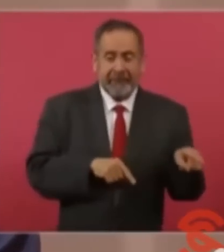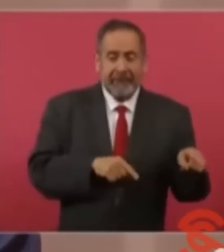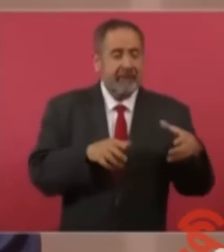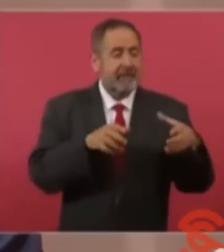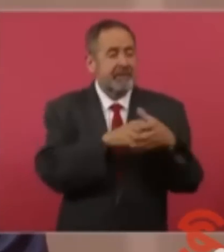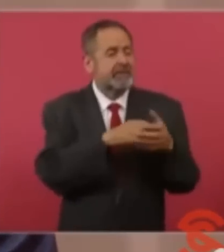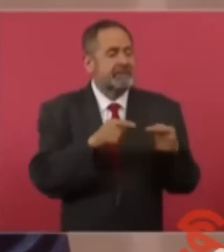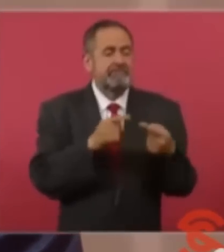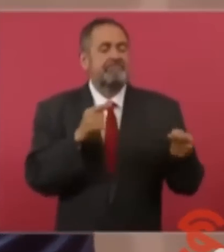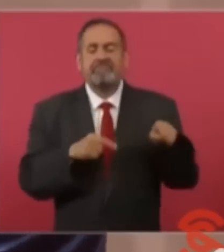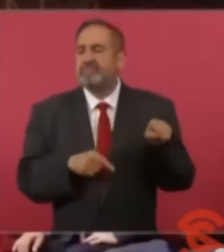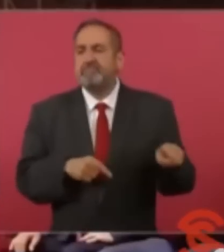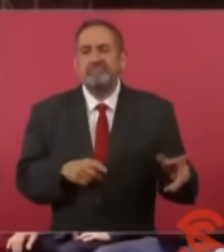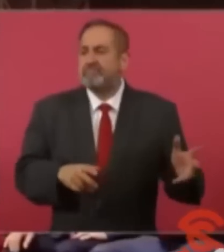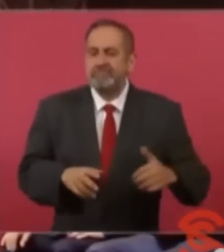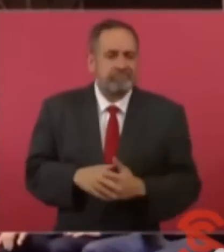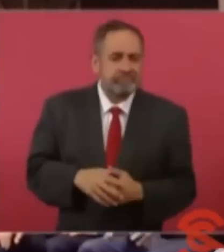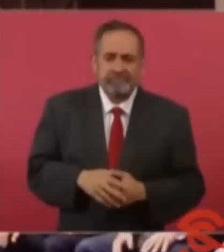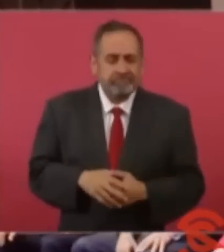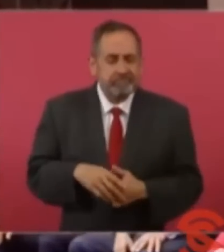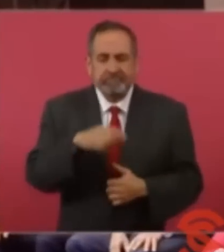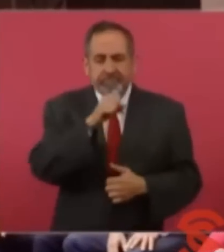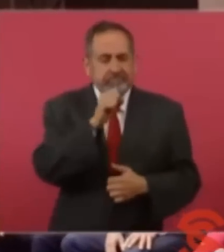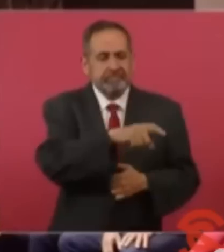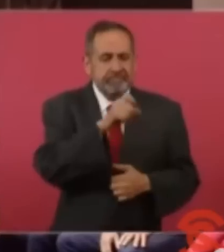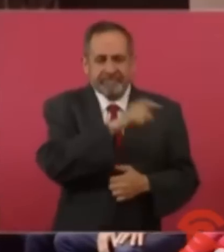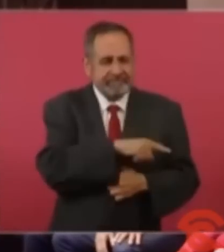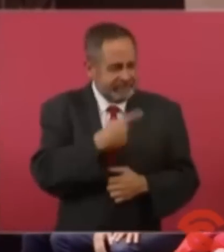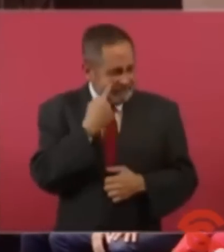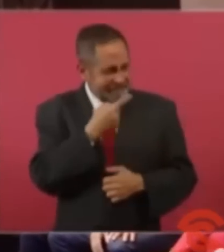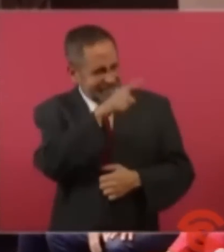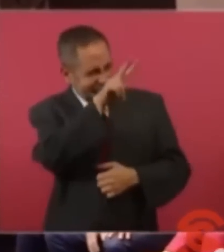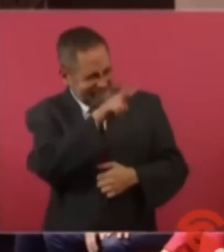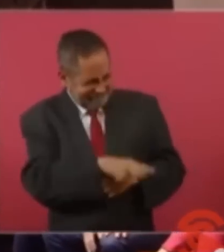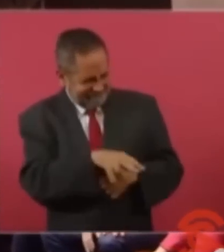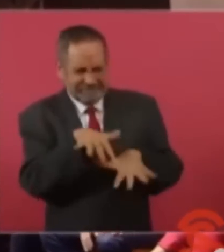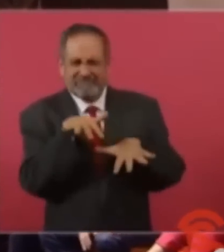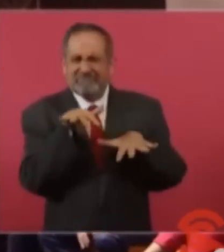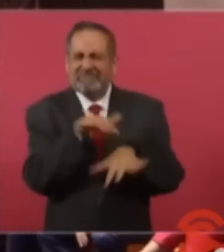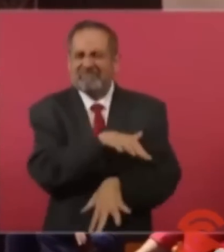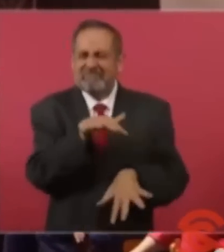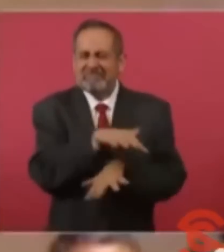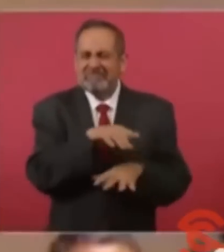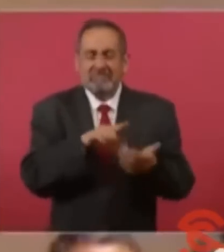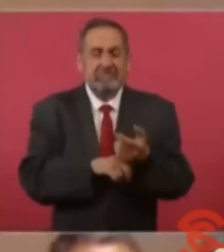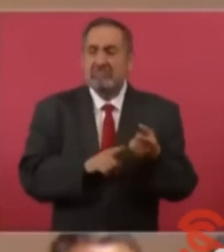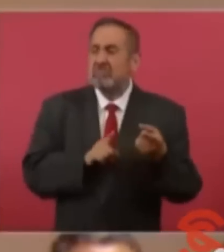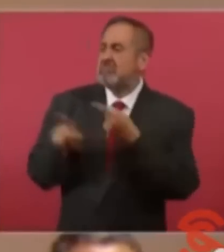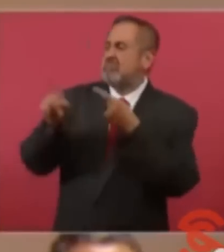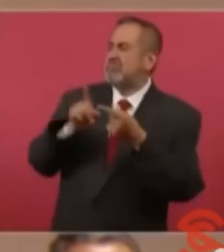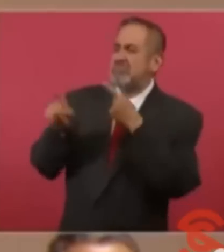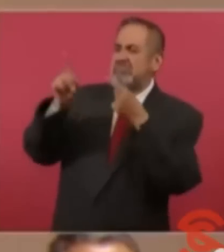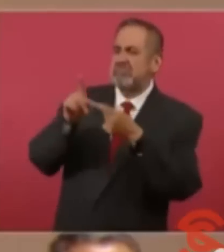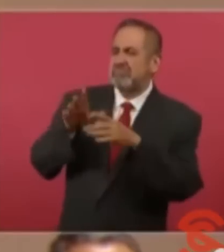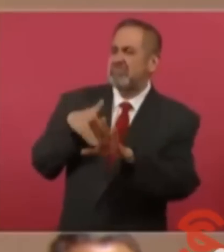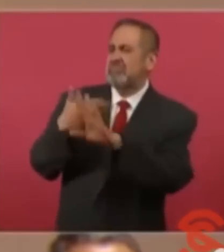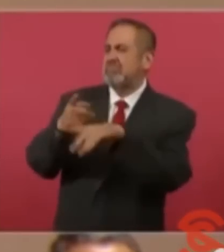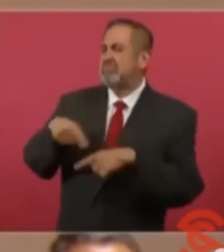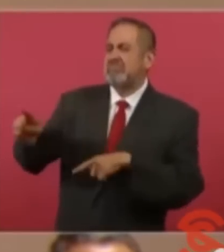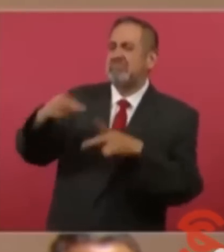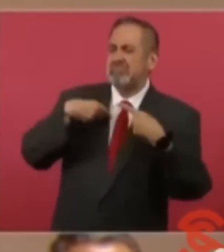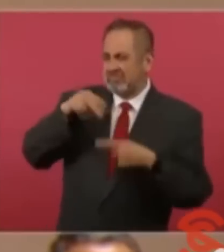nuestro tiempo cada vez enseñan más el cobre, ofenden la inteligencia de la